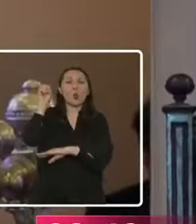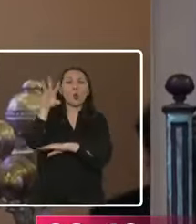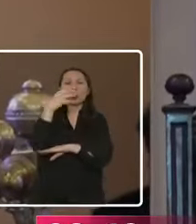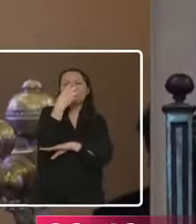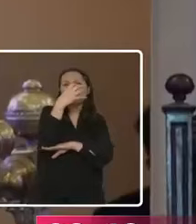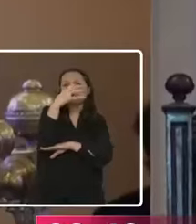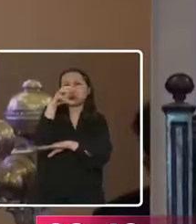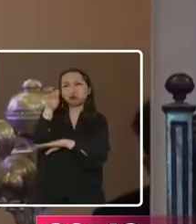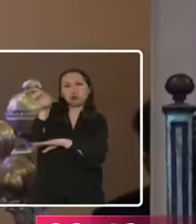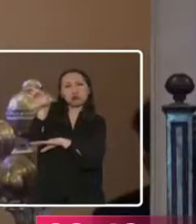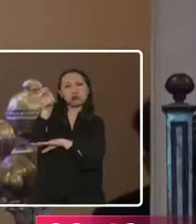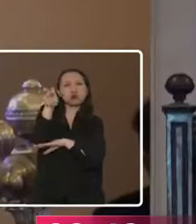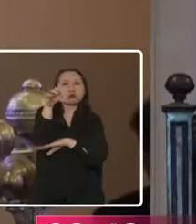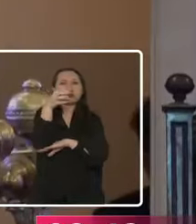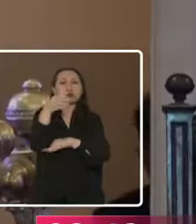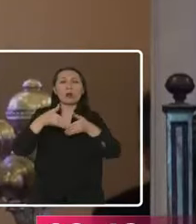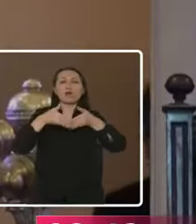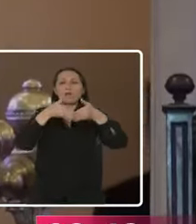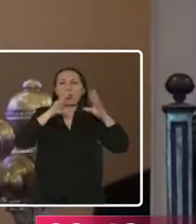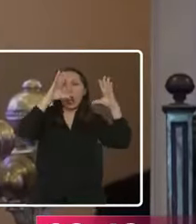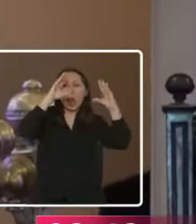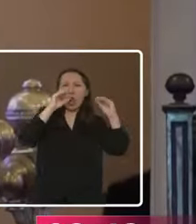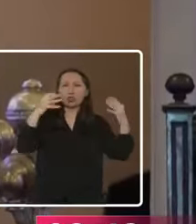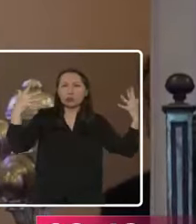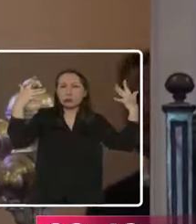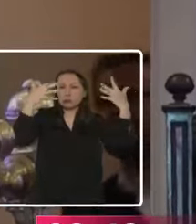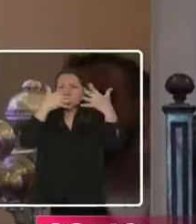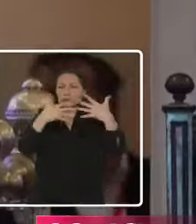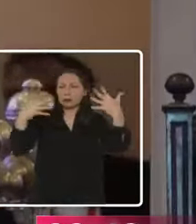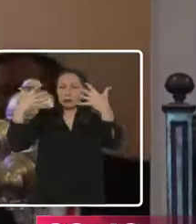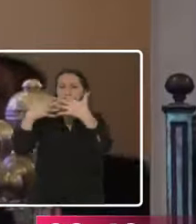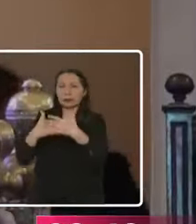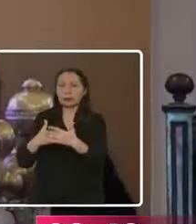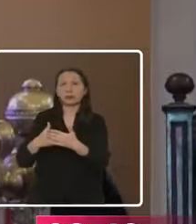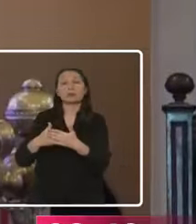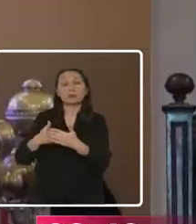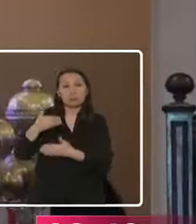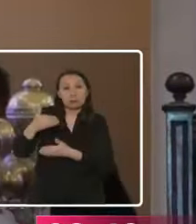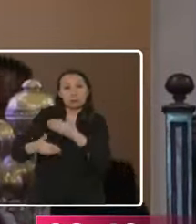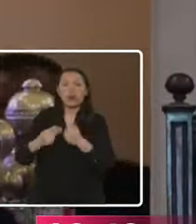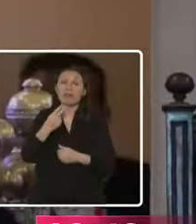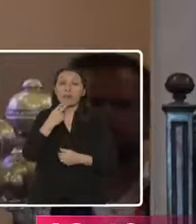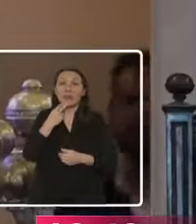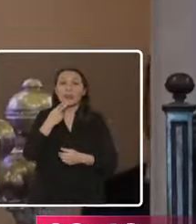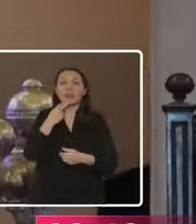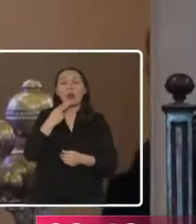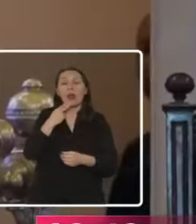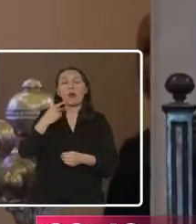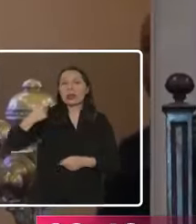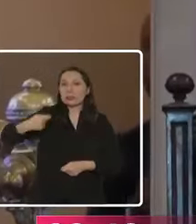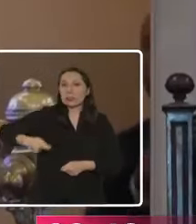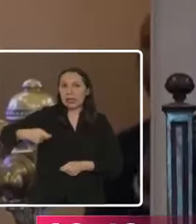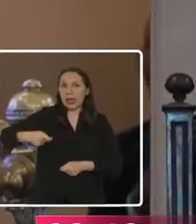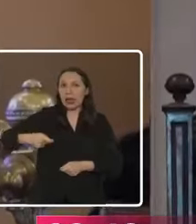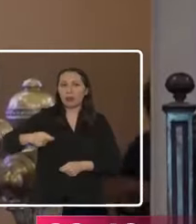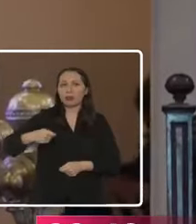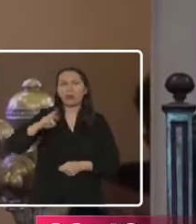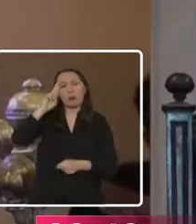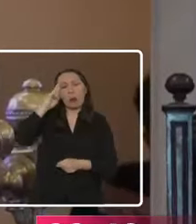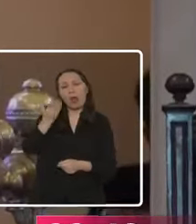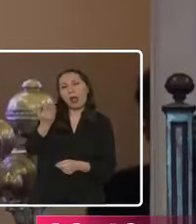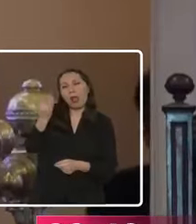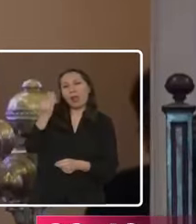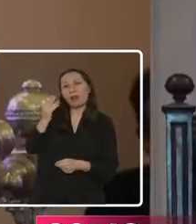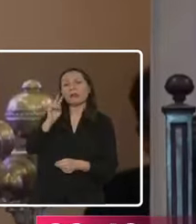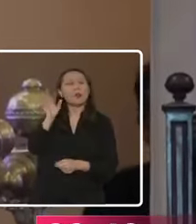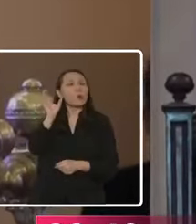a los navegantes en noches borrascosas. Al poco andar de su vida como senador de la República, recuerdo